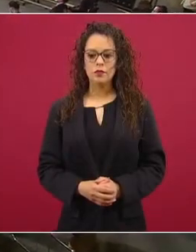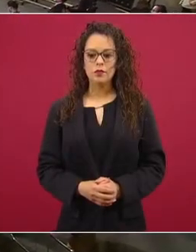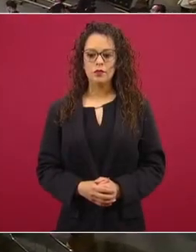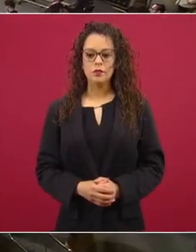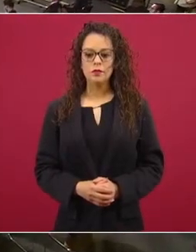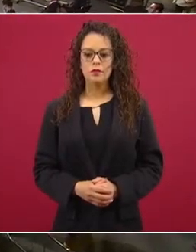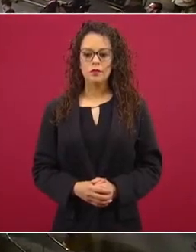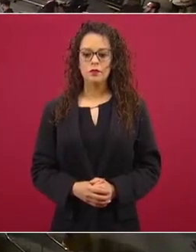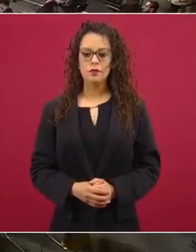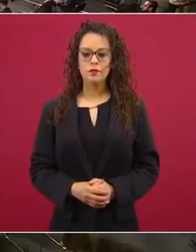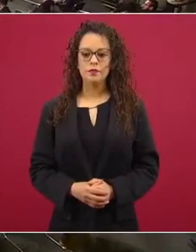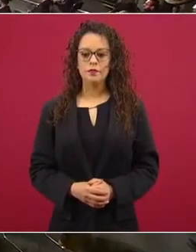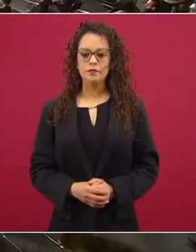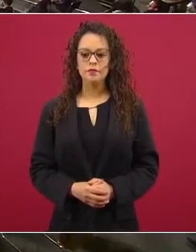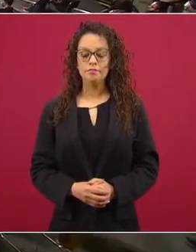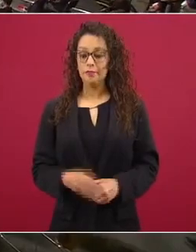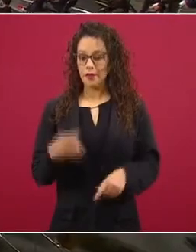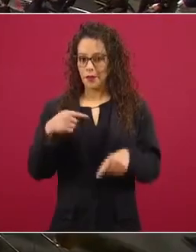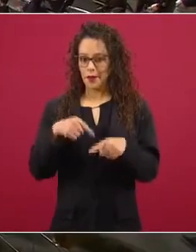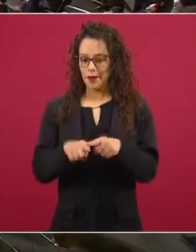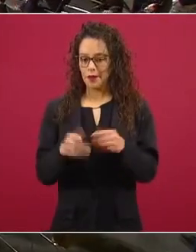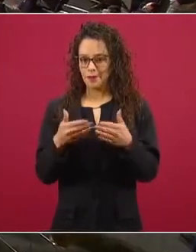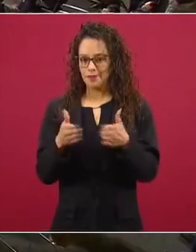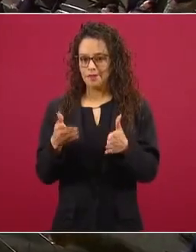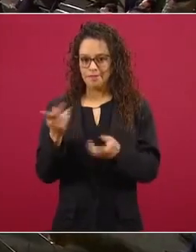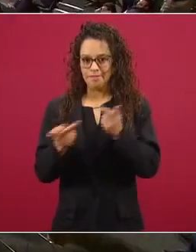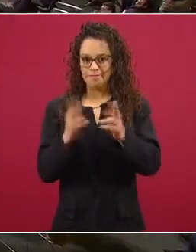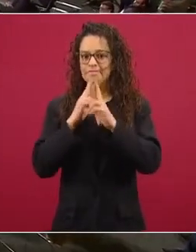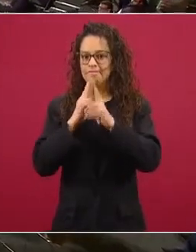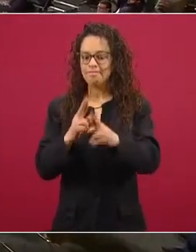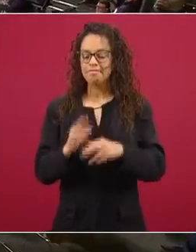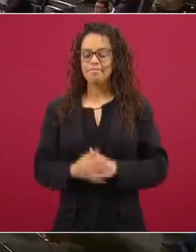Muy bien. Abrimos.